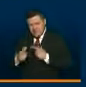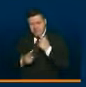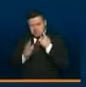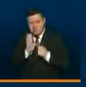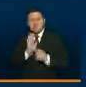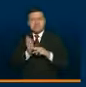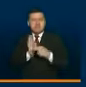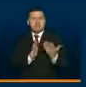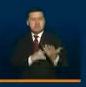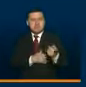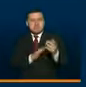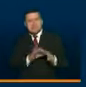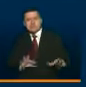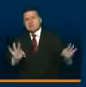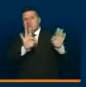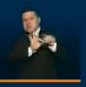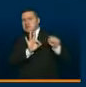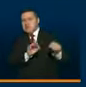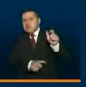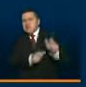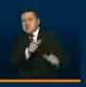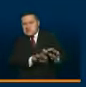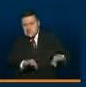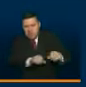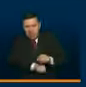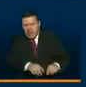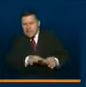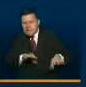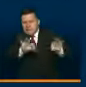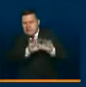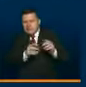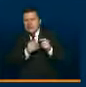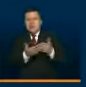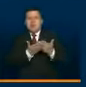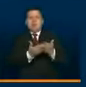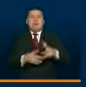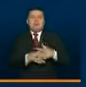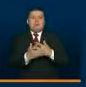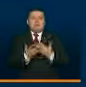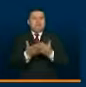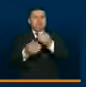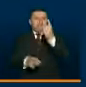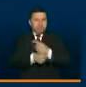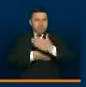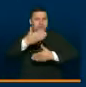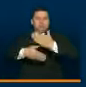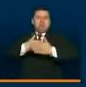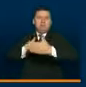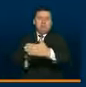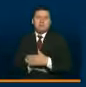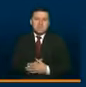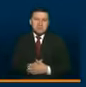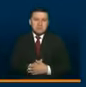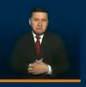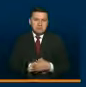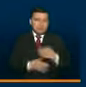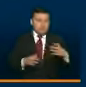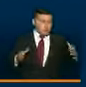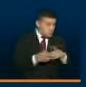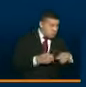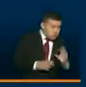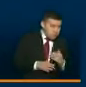de que ellos le importaban al país y que se les estaba dando las herramientas para que siguieran adelante en nombre de ellos